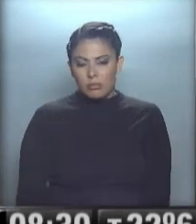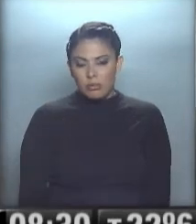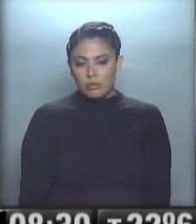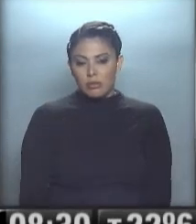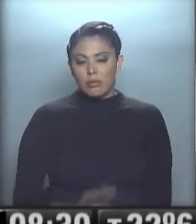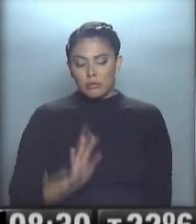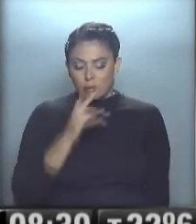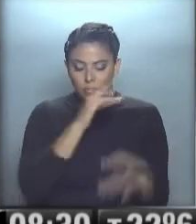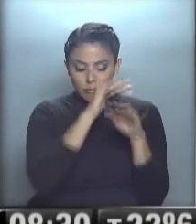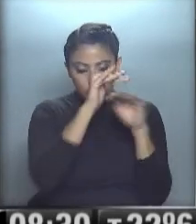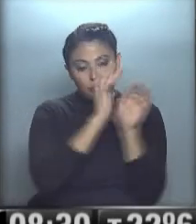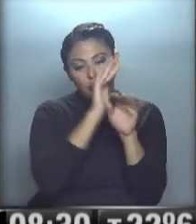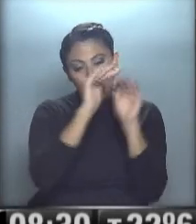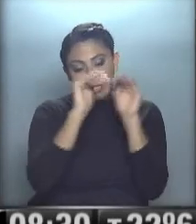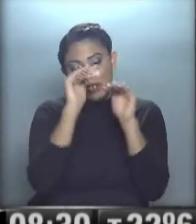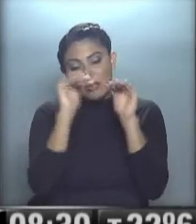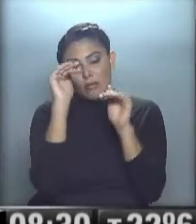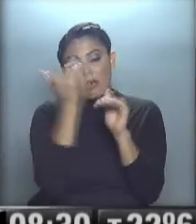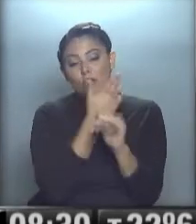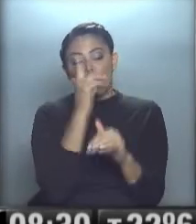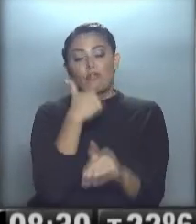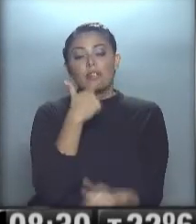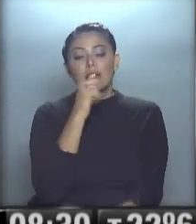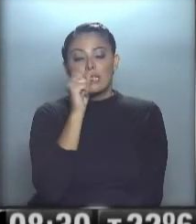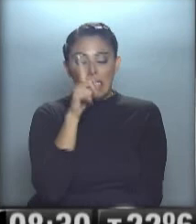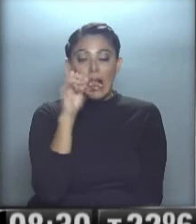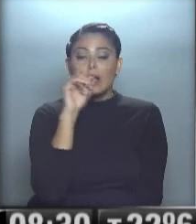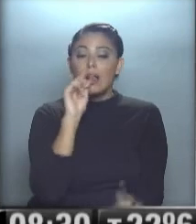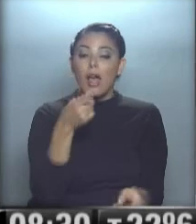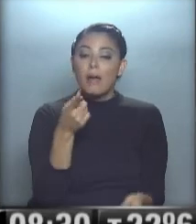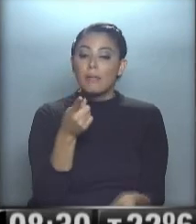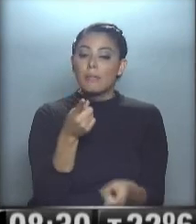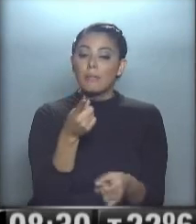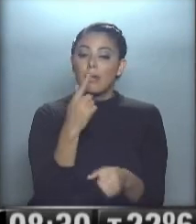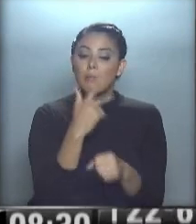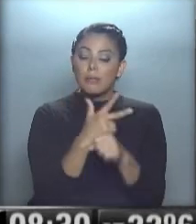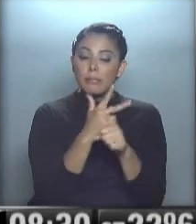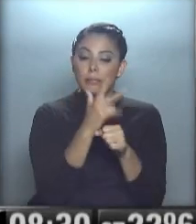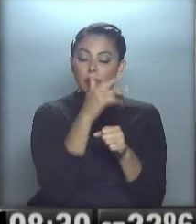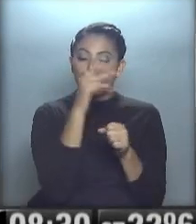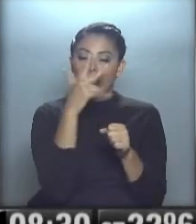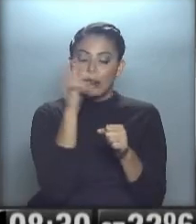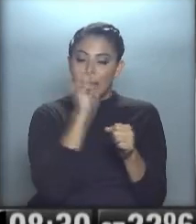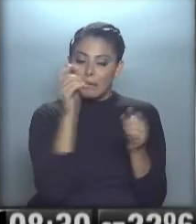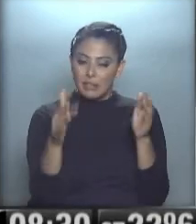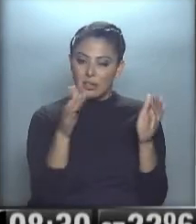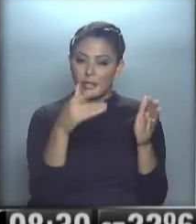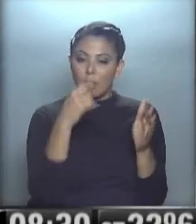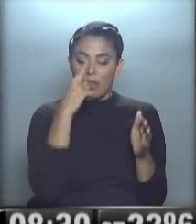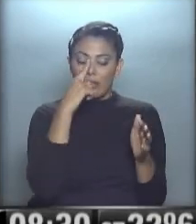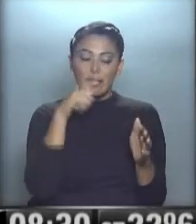al equilibrio fiscal y a su vez también las proyecciones para el primer trimestre. Entonces, en definitiva, lo que quiero transmitir es